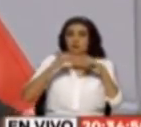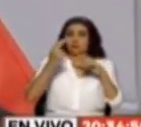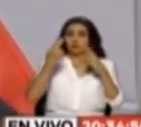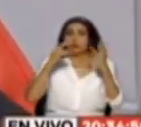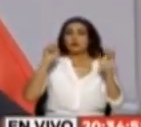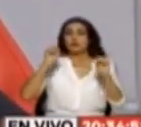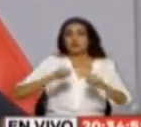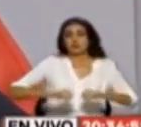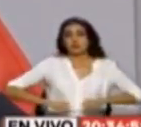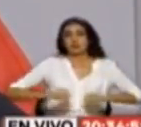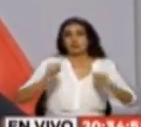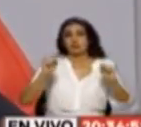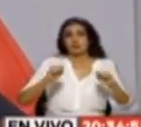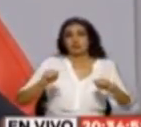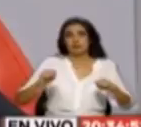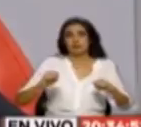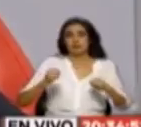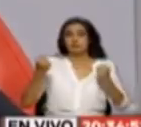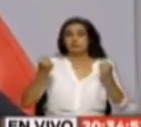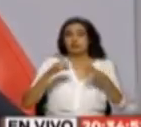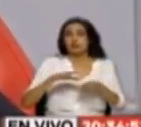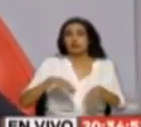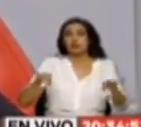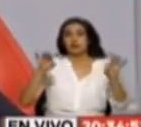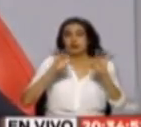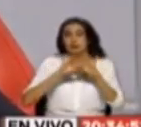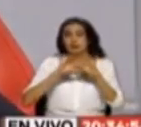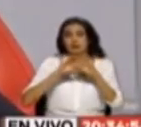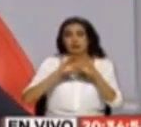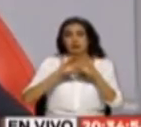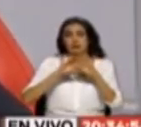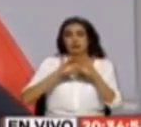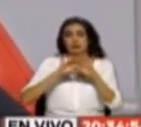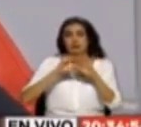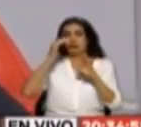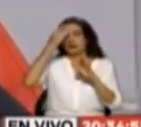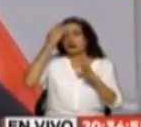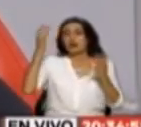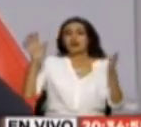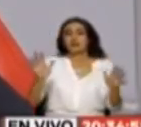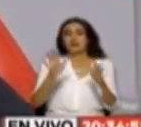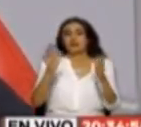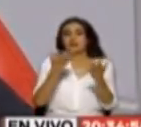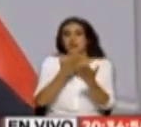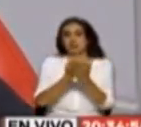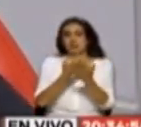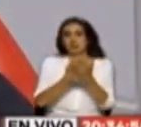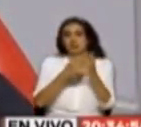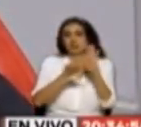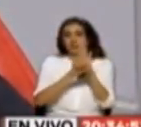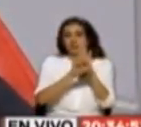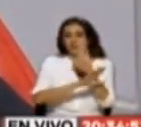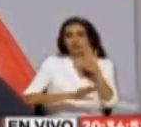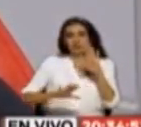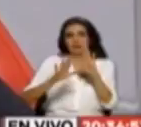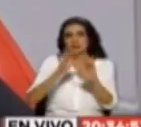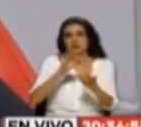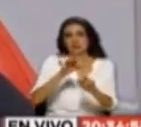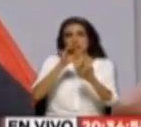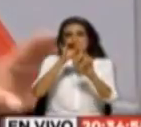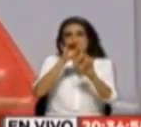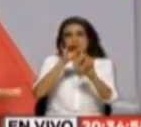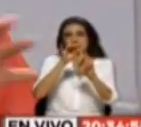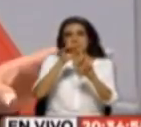evidentemente cobra una principal relevancia, porque la reactivación económica y productiva es fundamentalmente una prioridad de nuestro